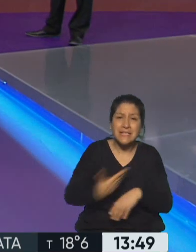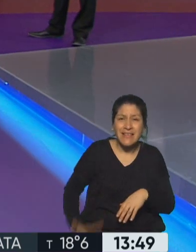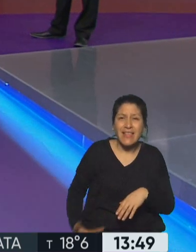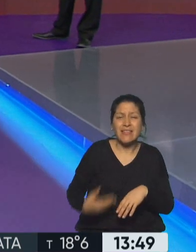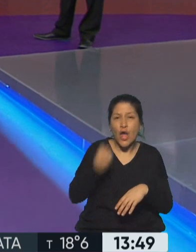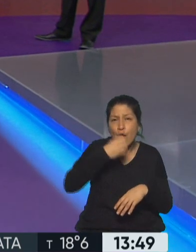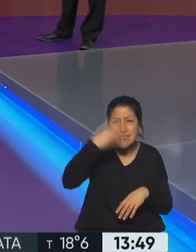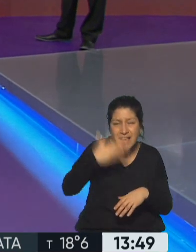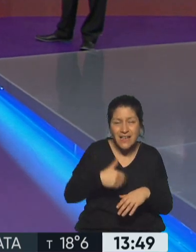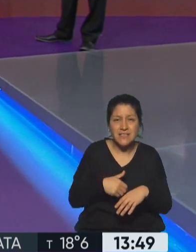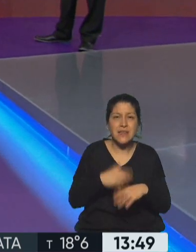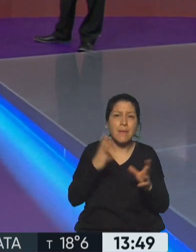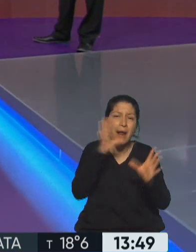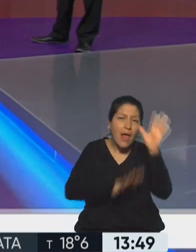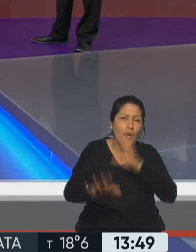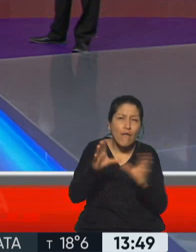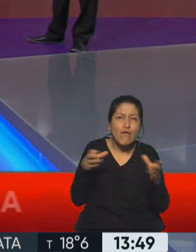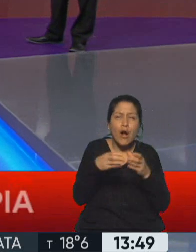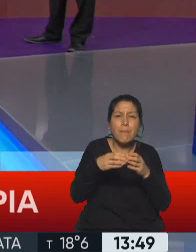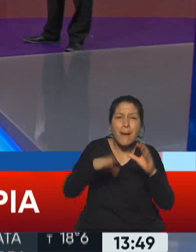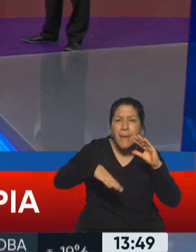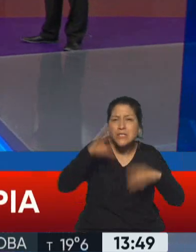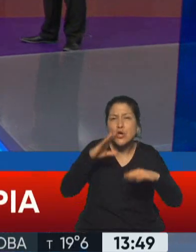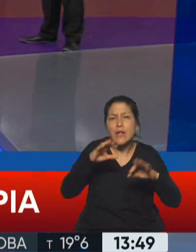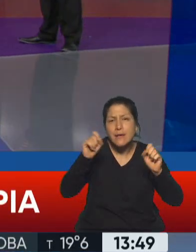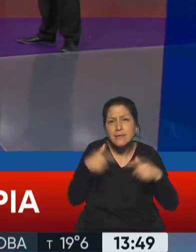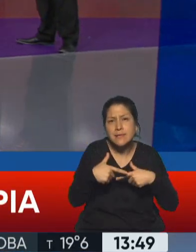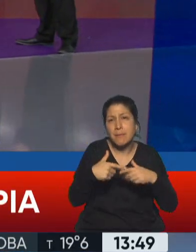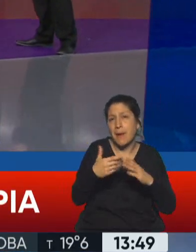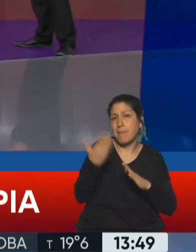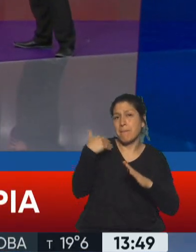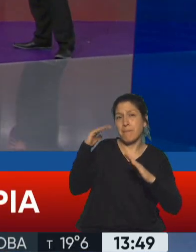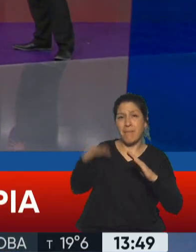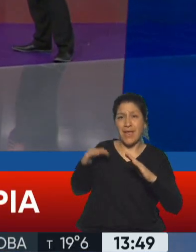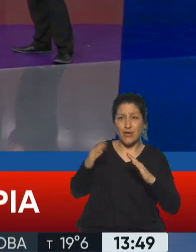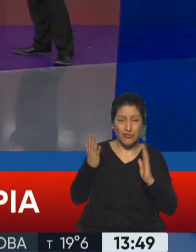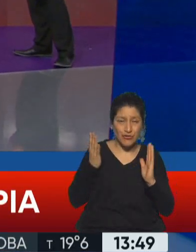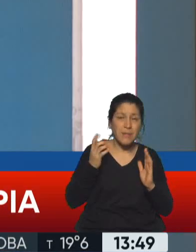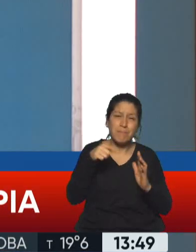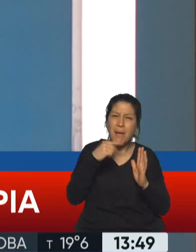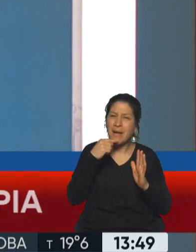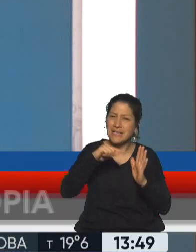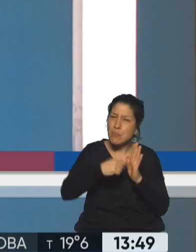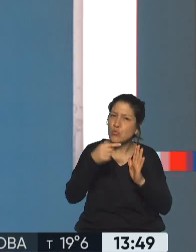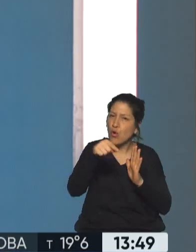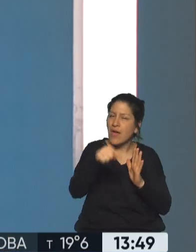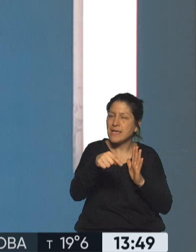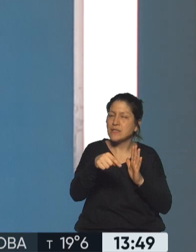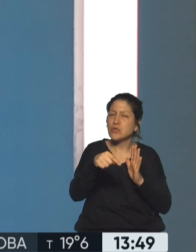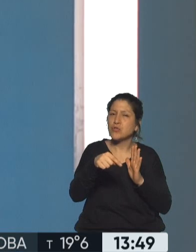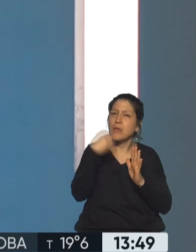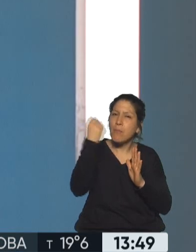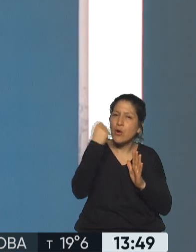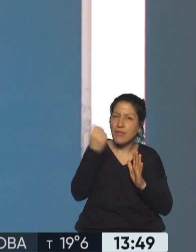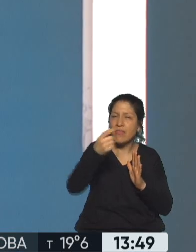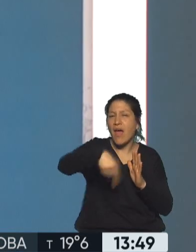bancada oficialista, para conformar una mayoría simple, que es menos de lo que tenía antes. Exactamente, ¿no, creo que ese es el punto central de todo esto. Digamos,